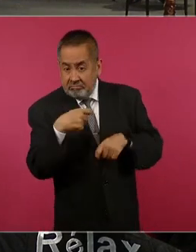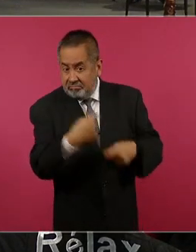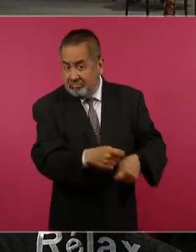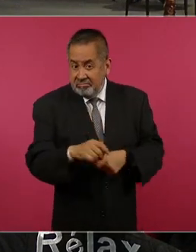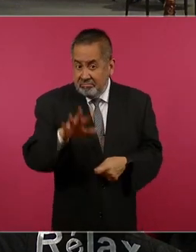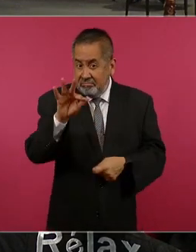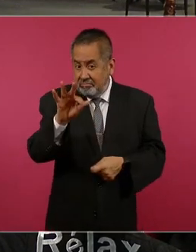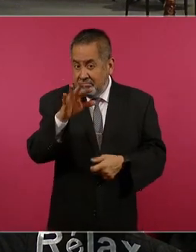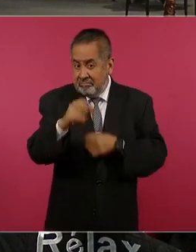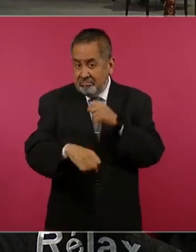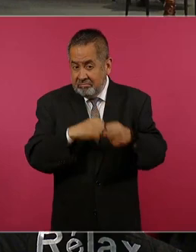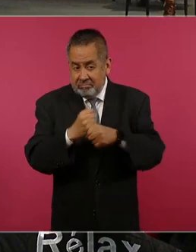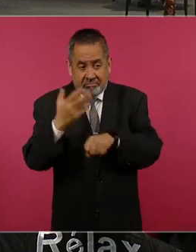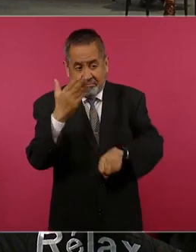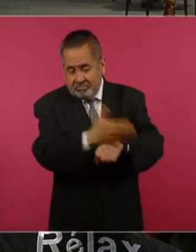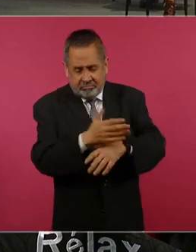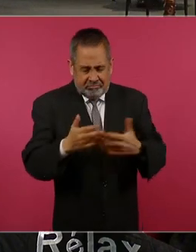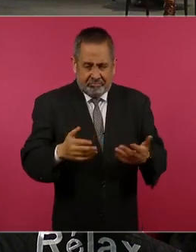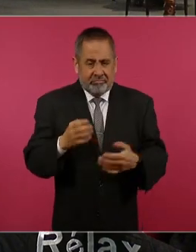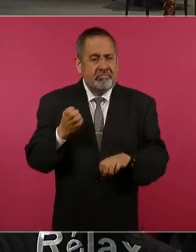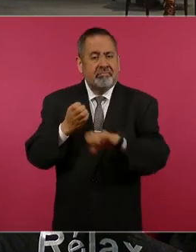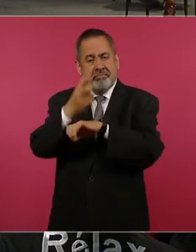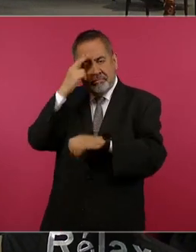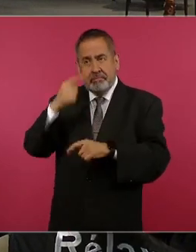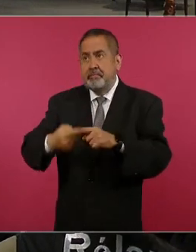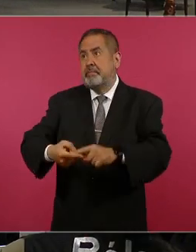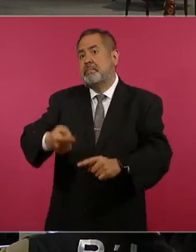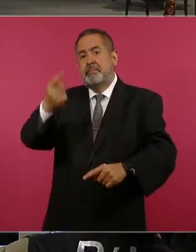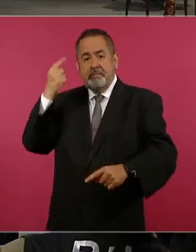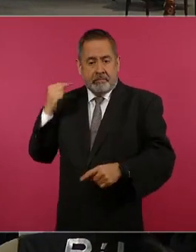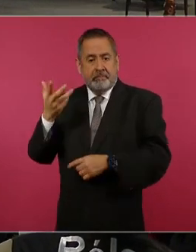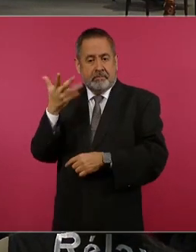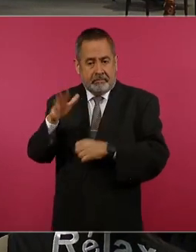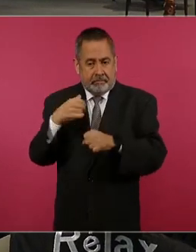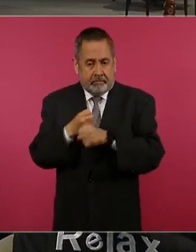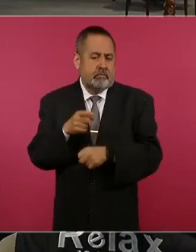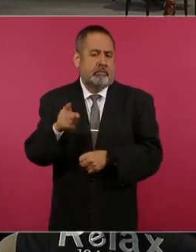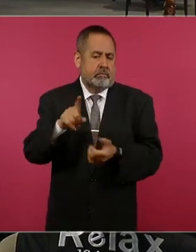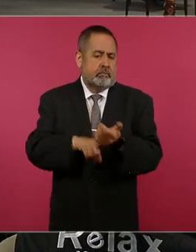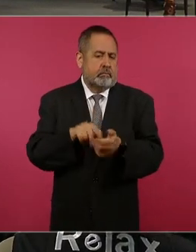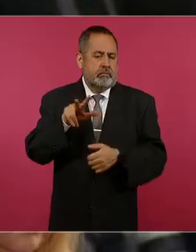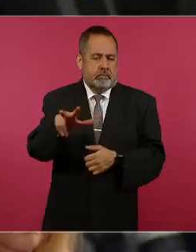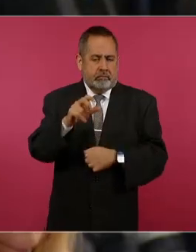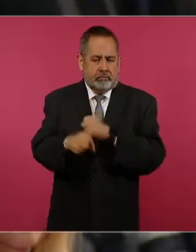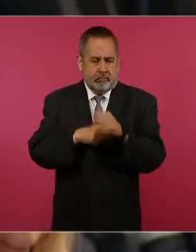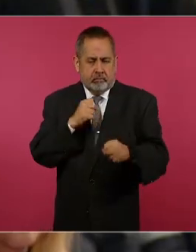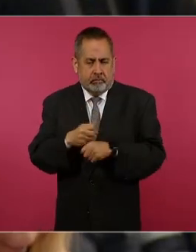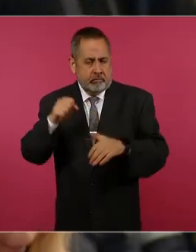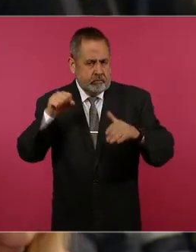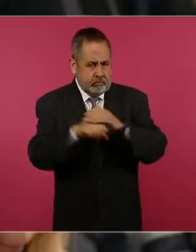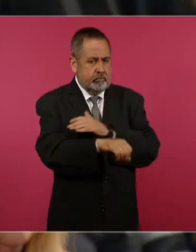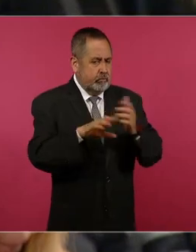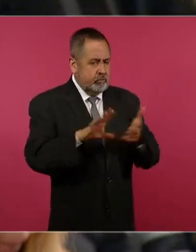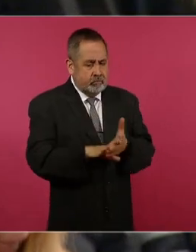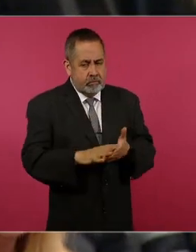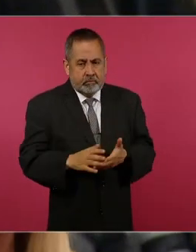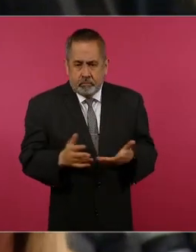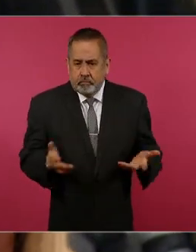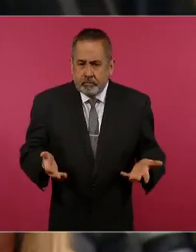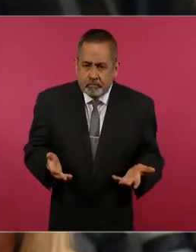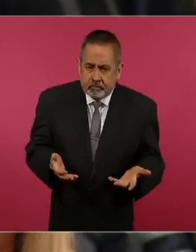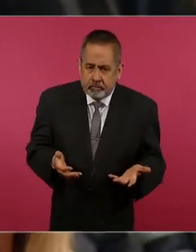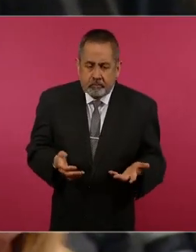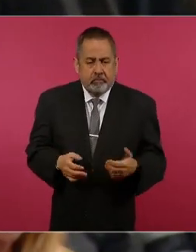años. Y esto fue en el Estado de México, fue hace 10 años, tenía 18 años esta persona, este joven. Y bueno,